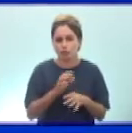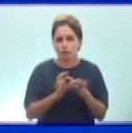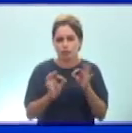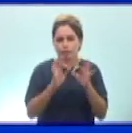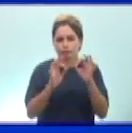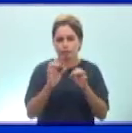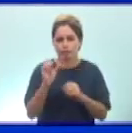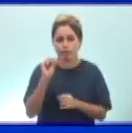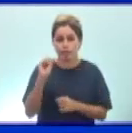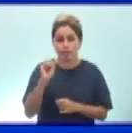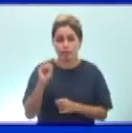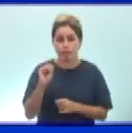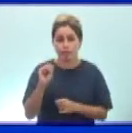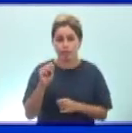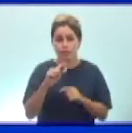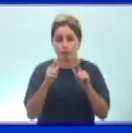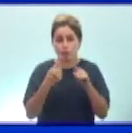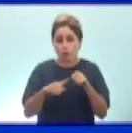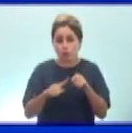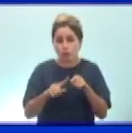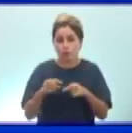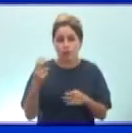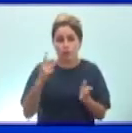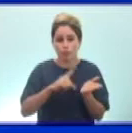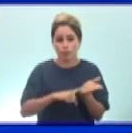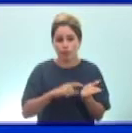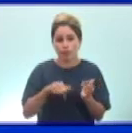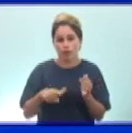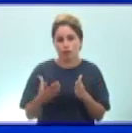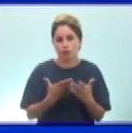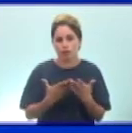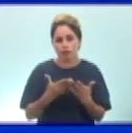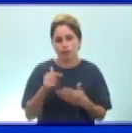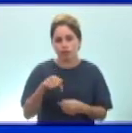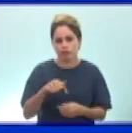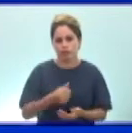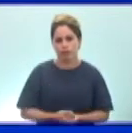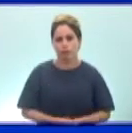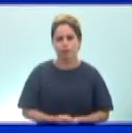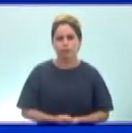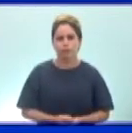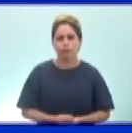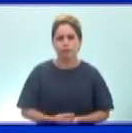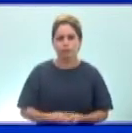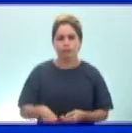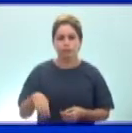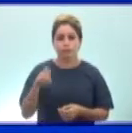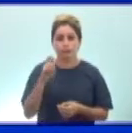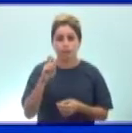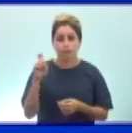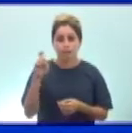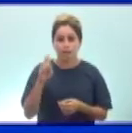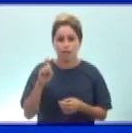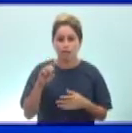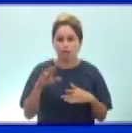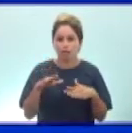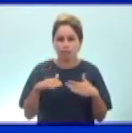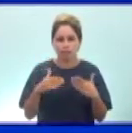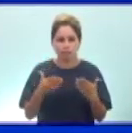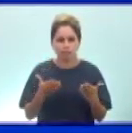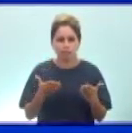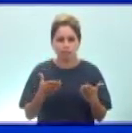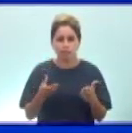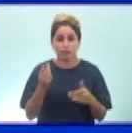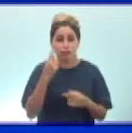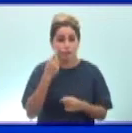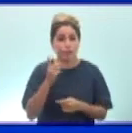S y orbitales del tipo P, que es lo que se estudia en este nivel. Y X, ese exponente que ven ahí colocado